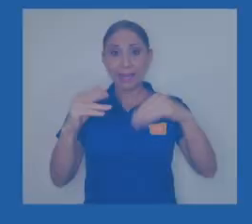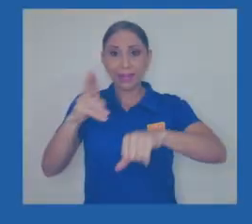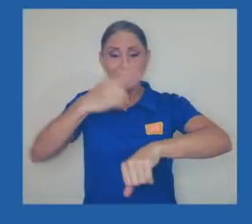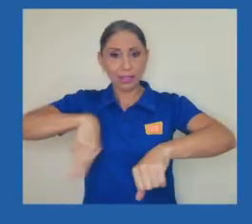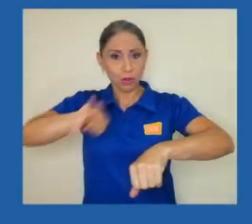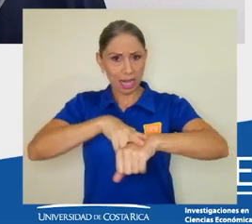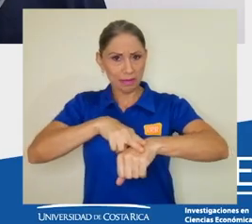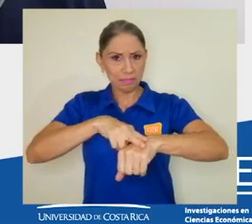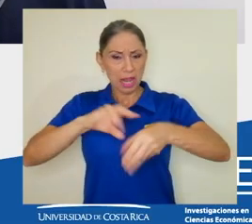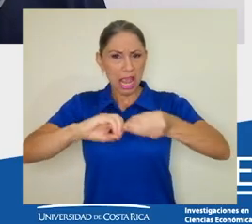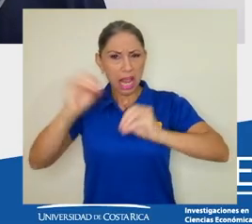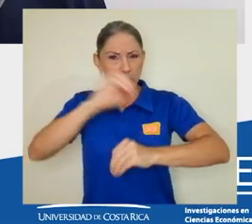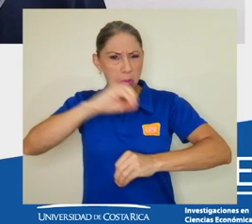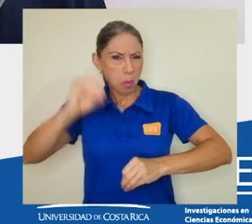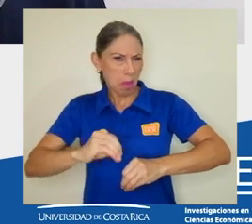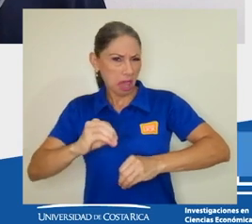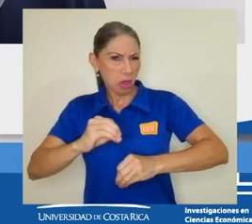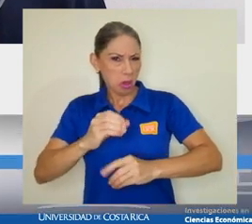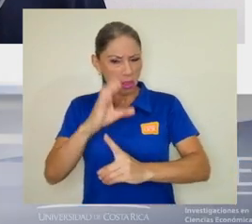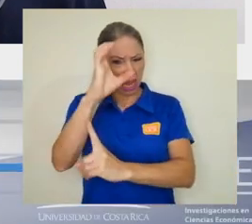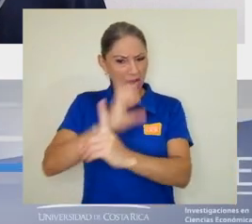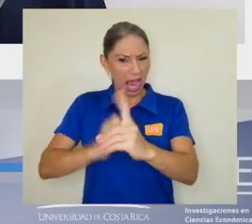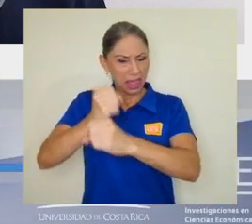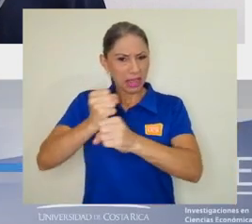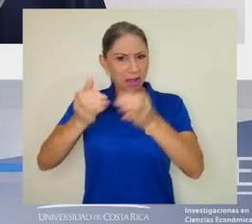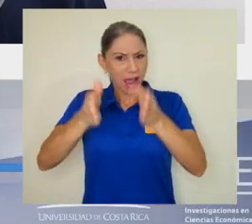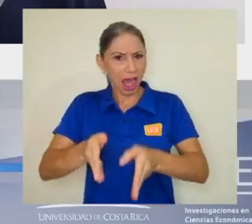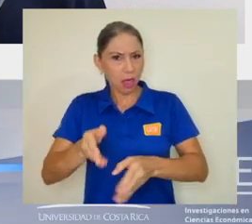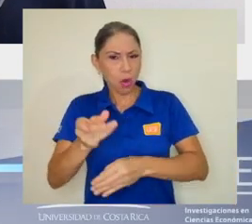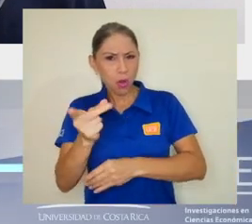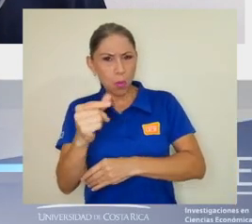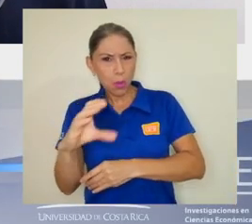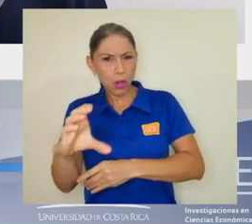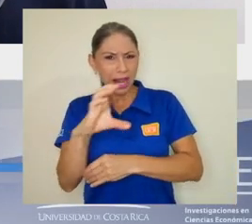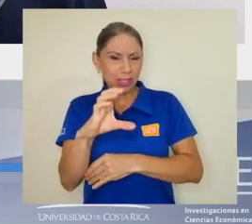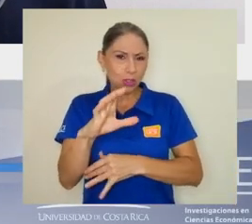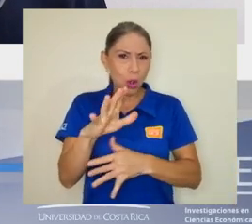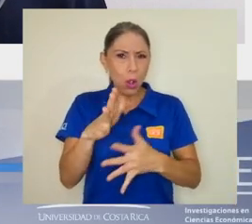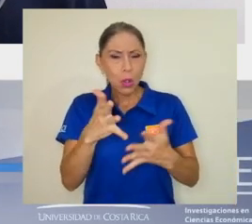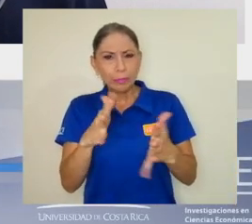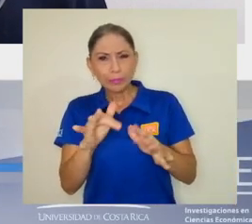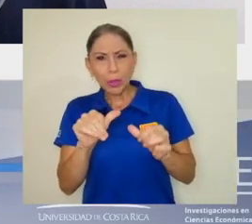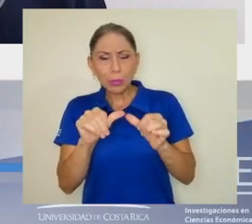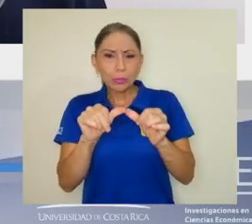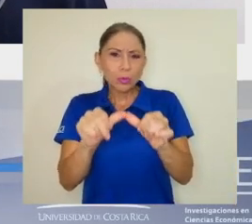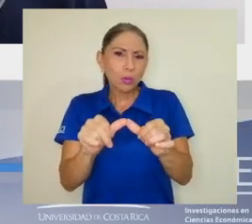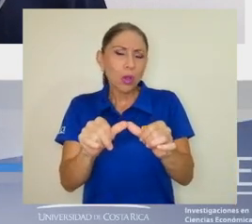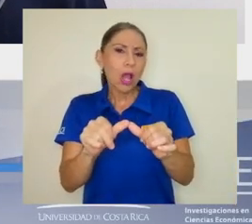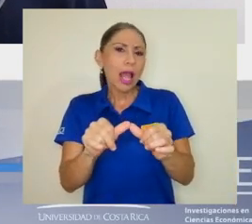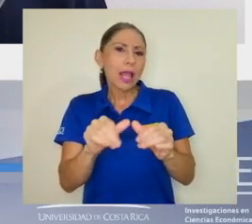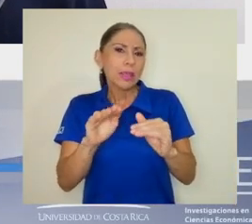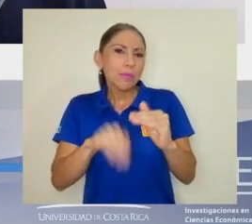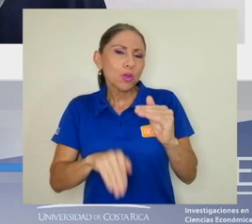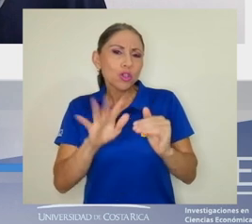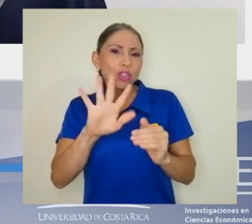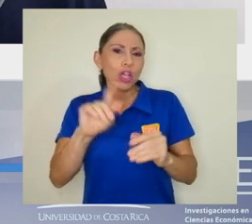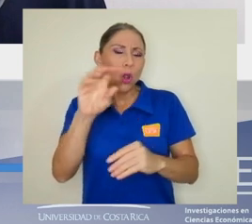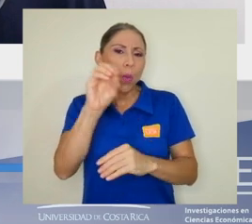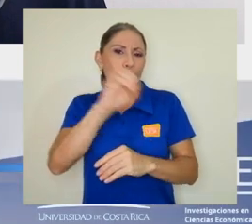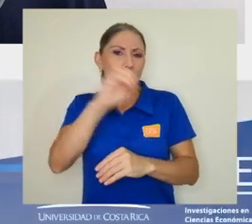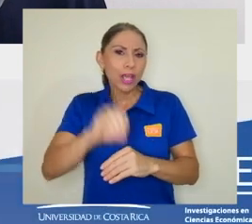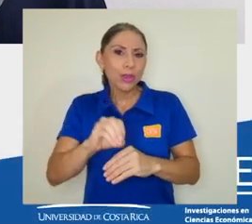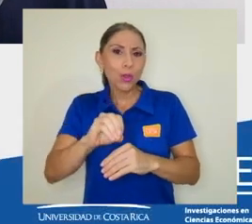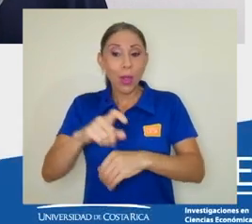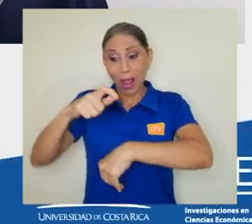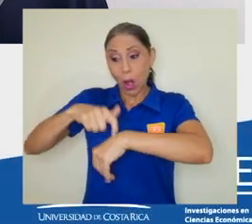A nivel nacional, el promedio de ingreso mensual por trabajador disminuyó en un 5%, mientras que la jornada mensual por trabajador aumentó en 2.8